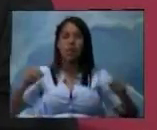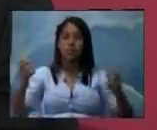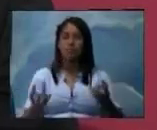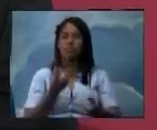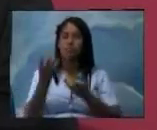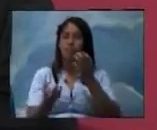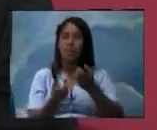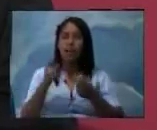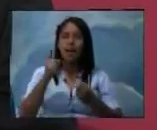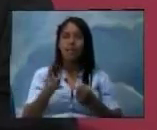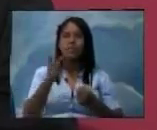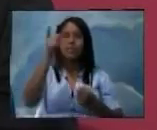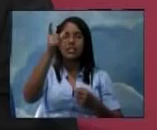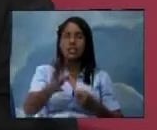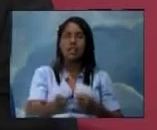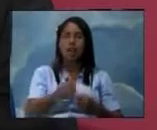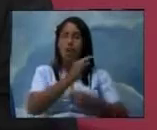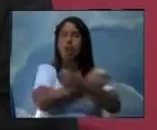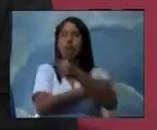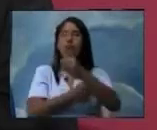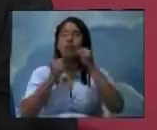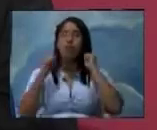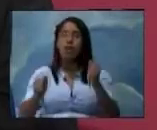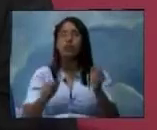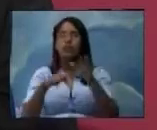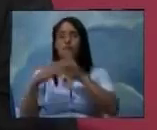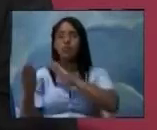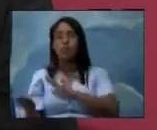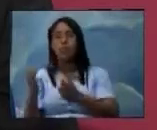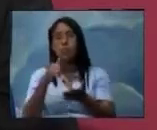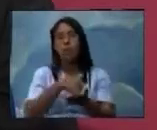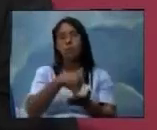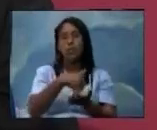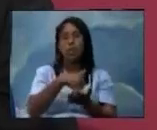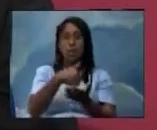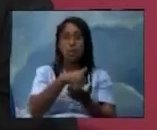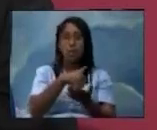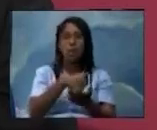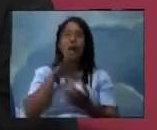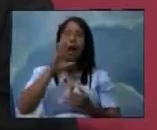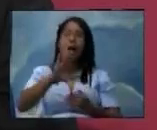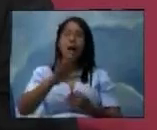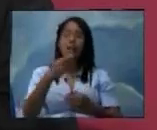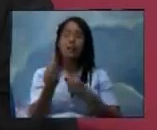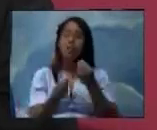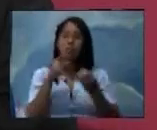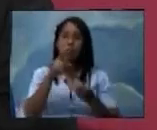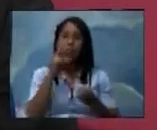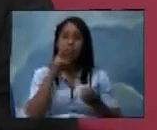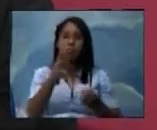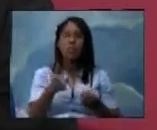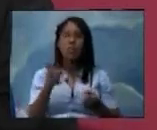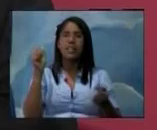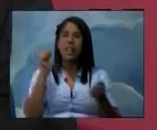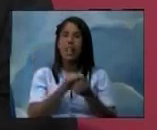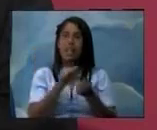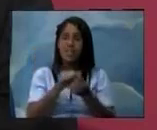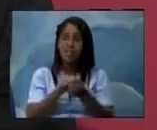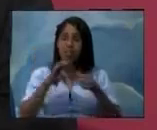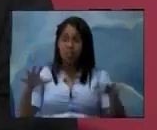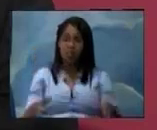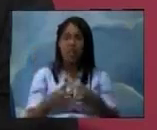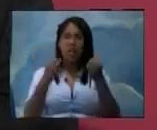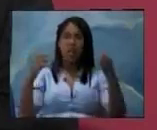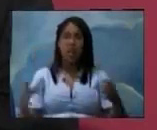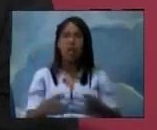el reino será en parte fuerte y en parte frágil. Así como vistes el hierro mezclado con